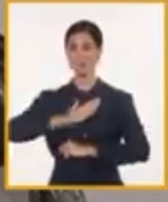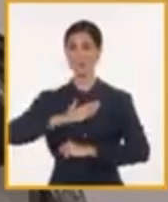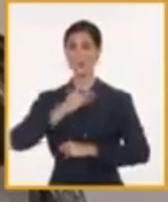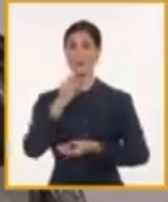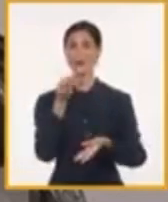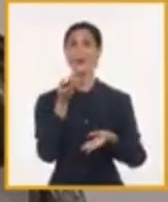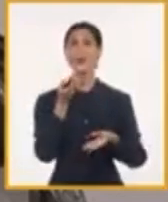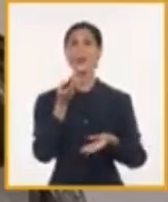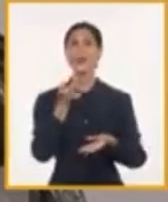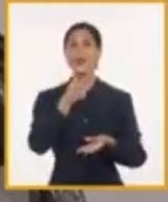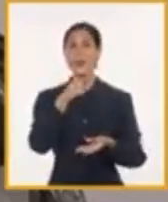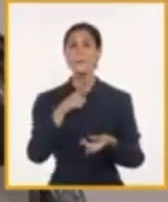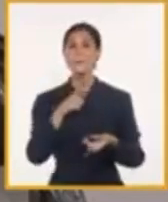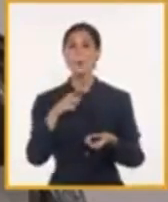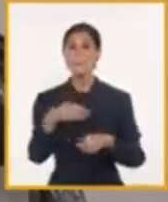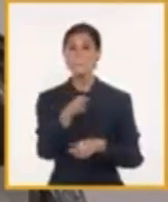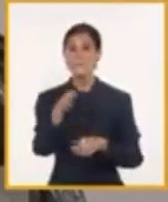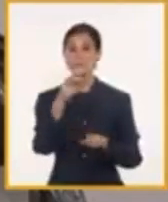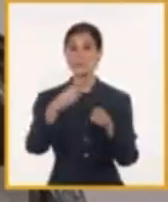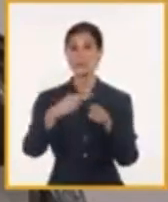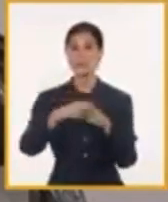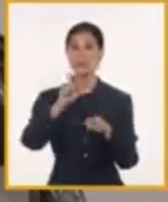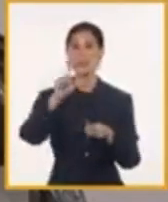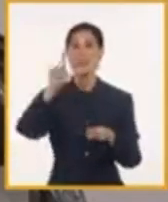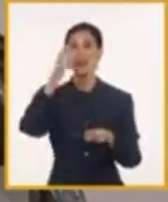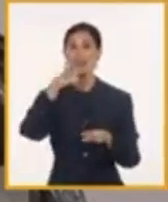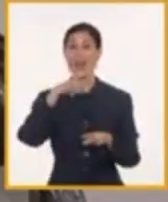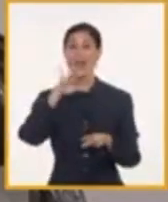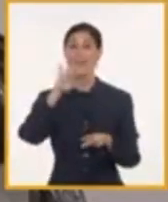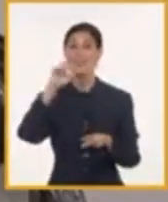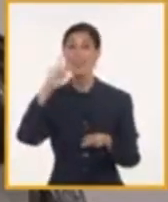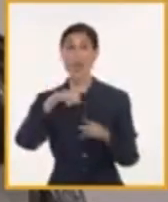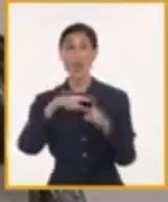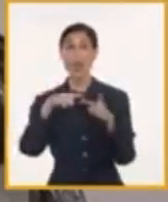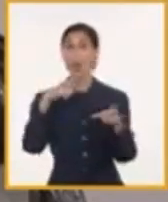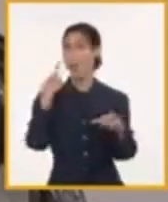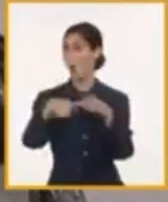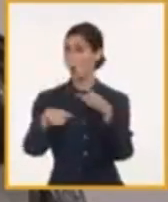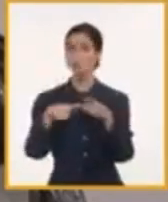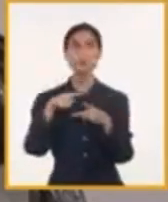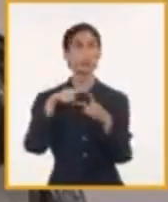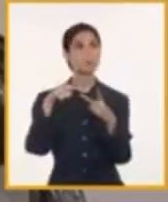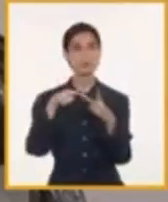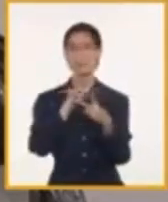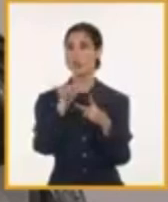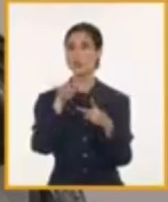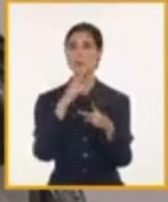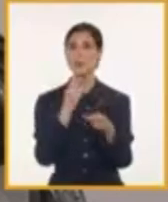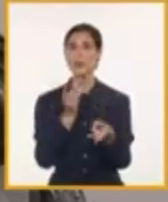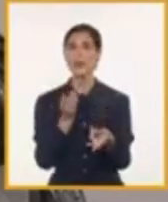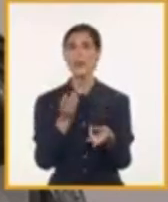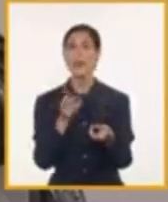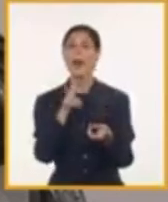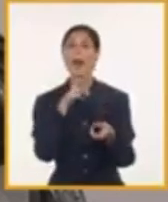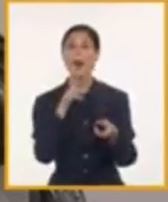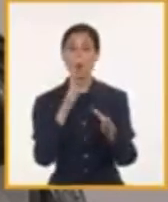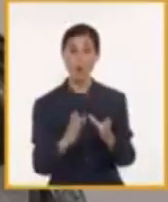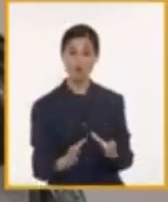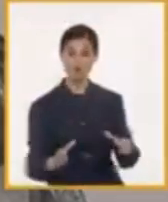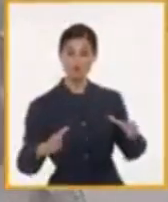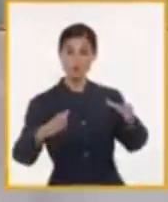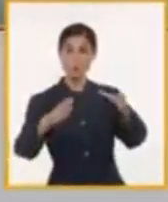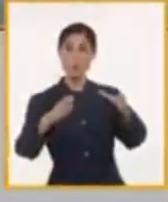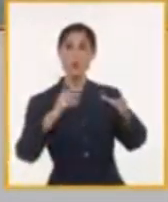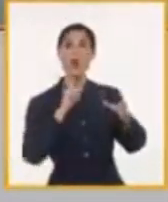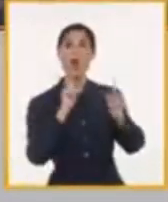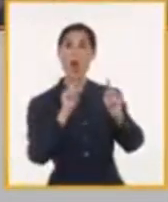y tilapia. A partir de las limitaciones que hoy tenemos, ¿cuál es la estrategia? Sembrar el 100% de las presas y micropresas que tenemos en el